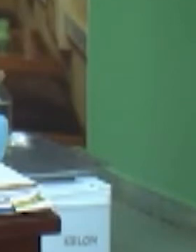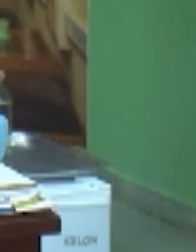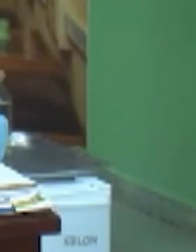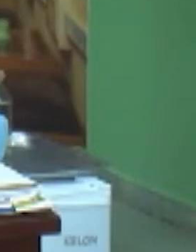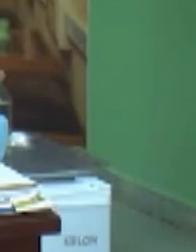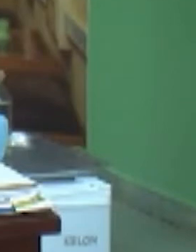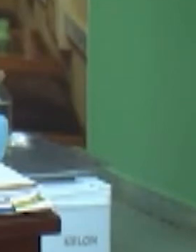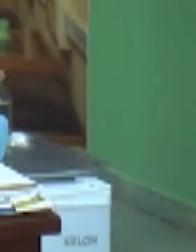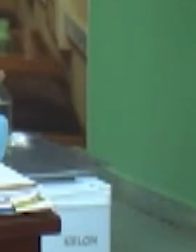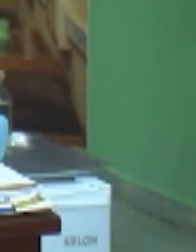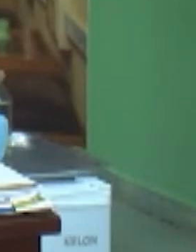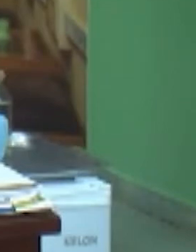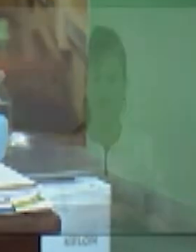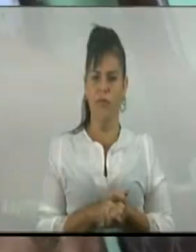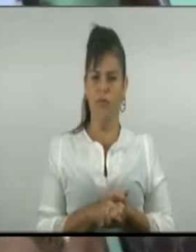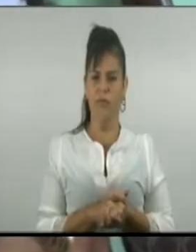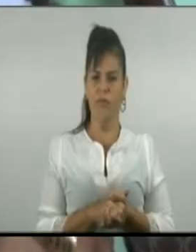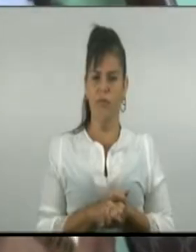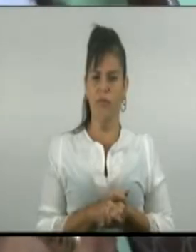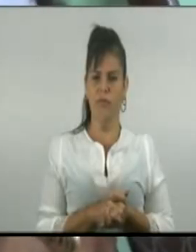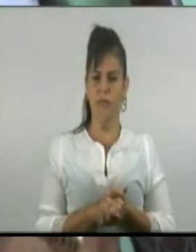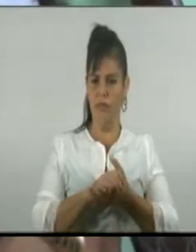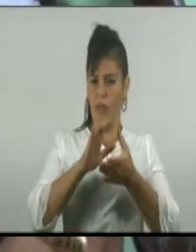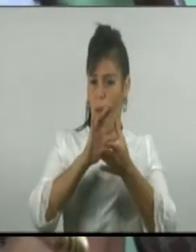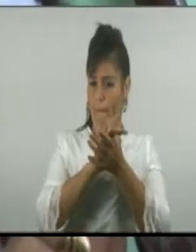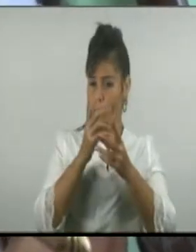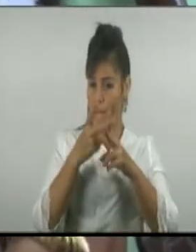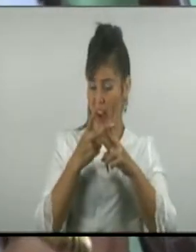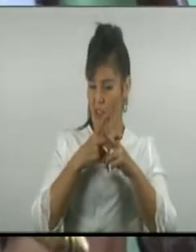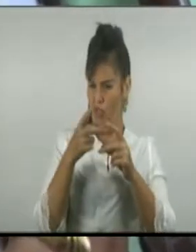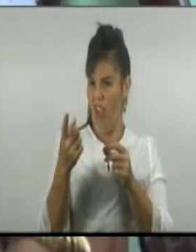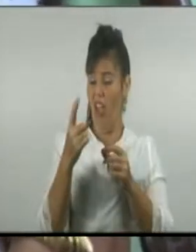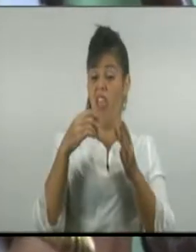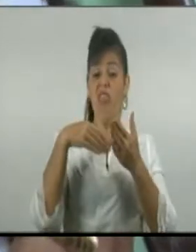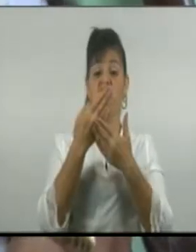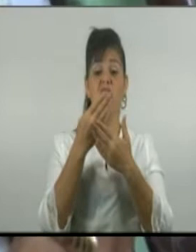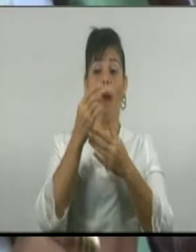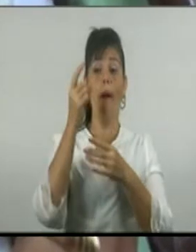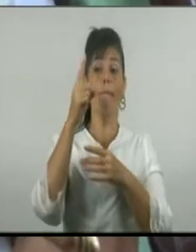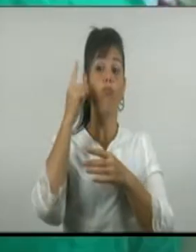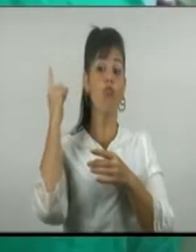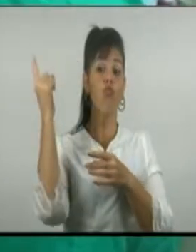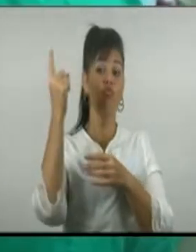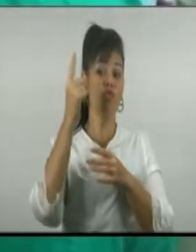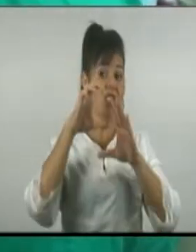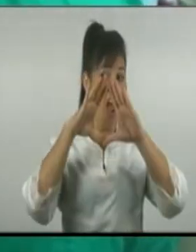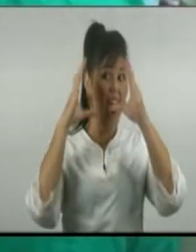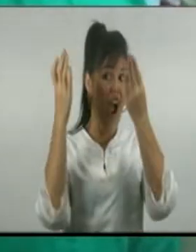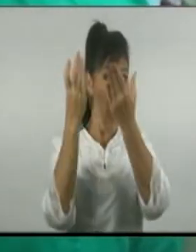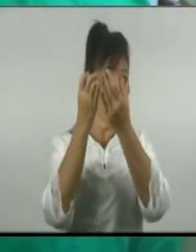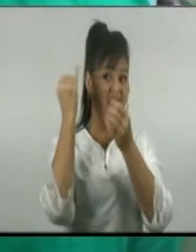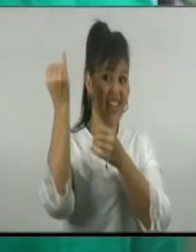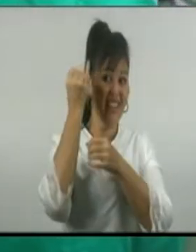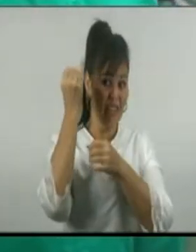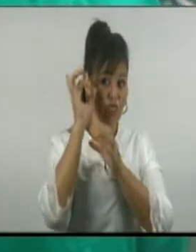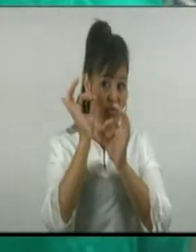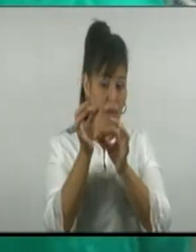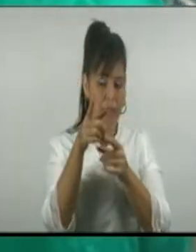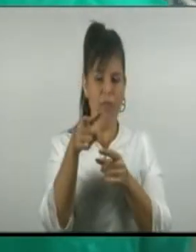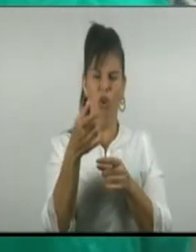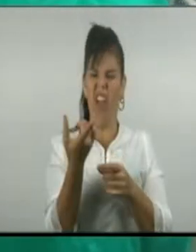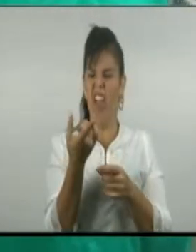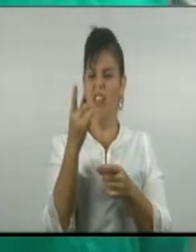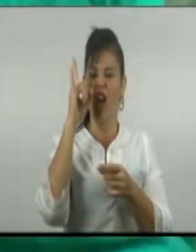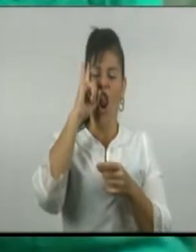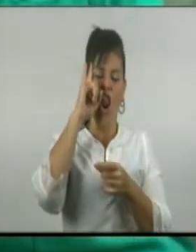en mayo se celebra el día mundial de la adoración de leche materna la fecha surge para la difusión de la importancia de esta noble práctica que